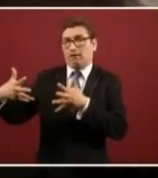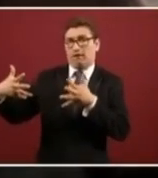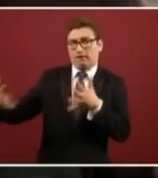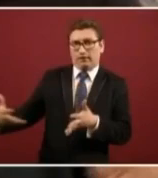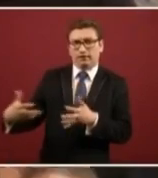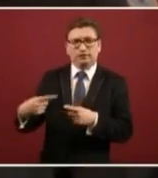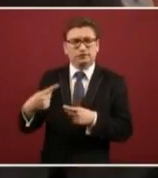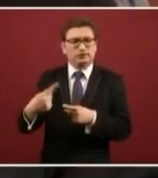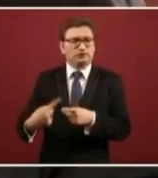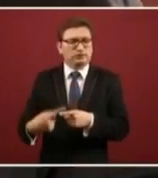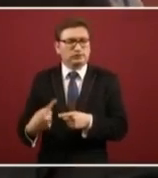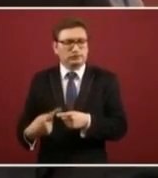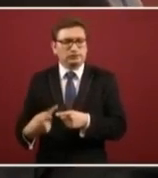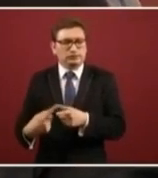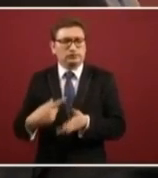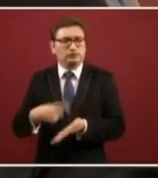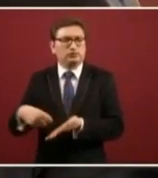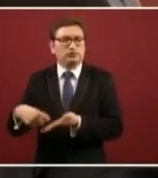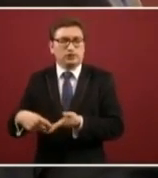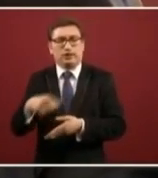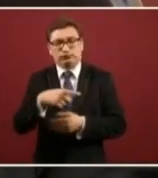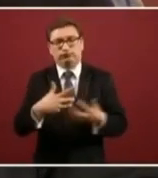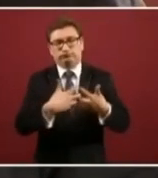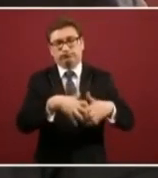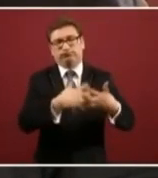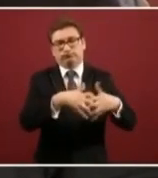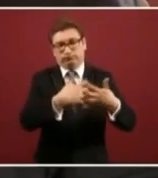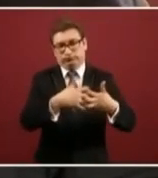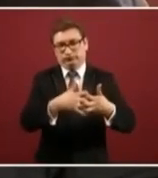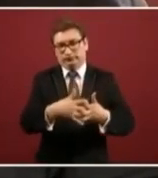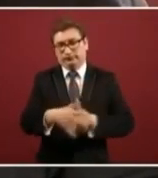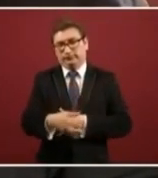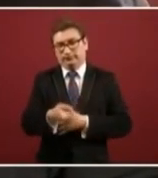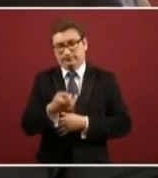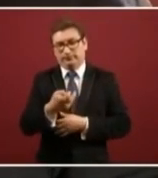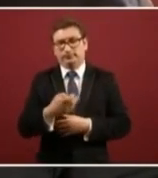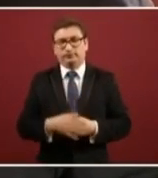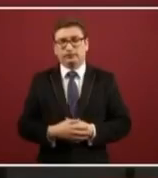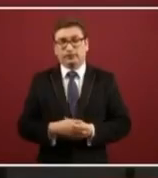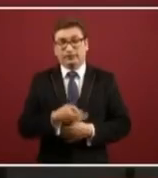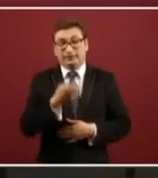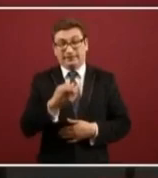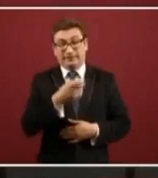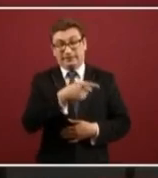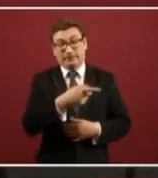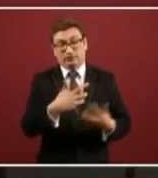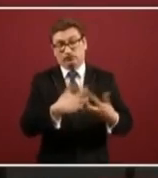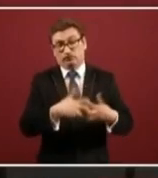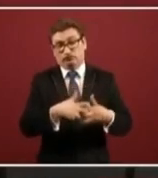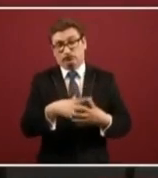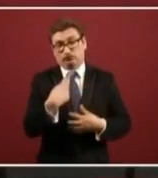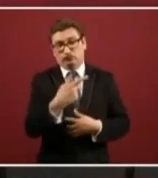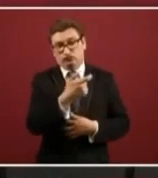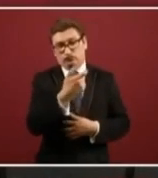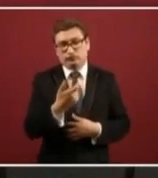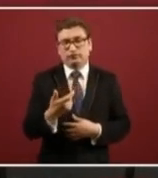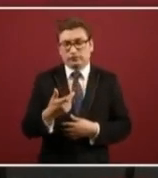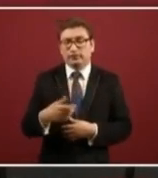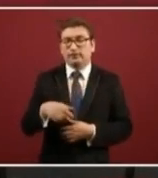lo acopia la industria, y allí lo hace a precio de mercado. De hecho,